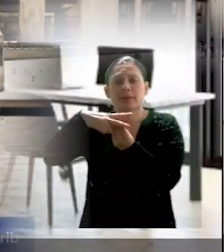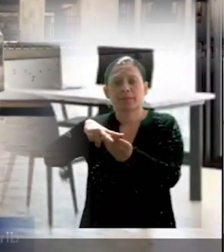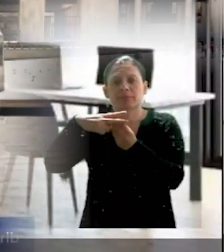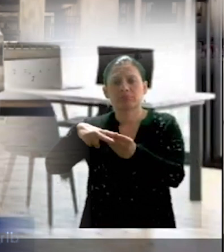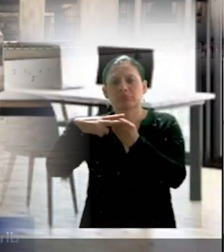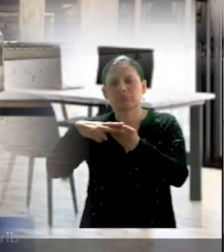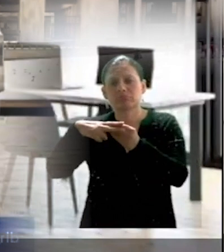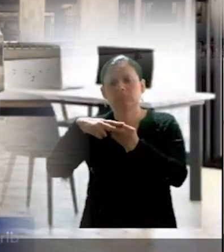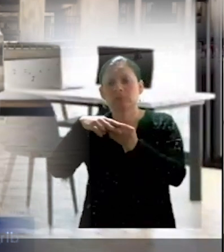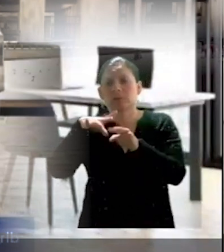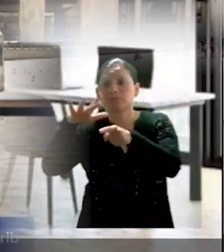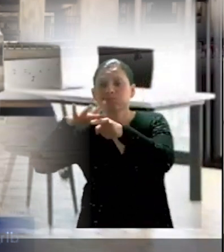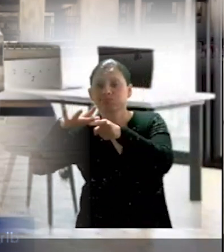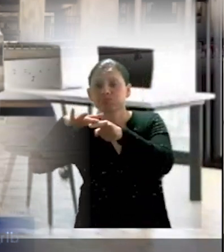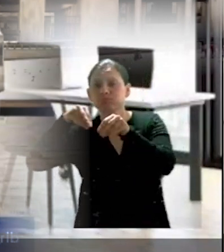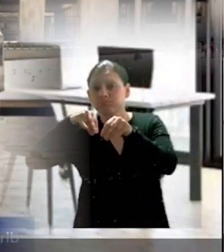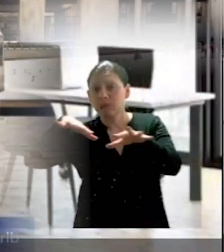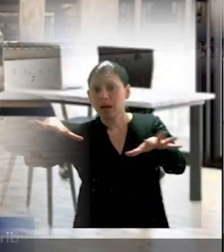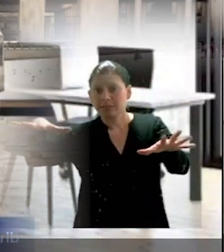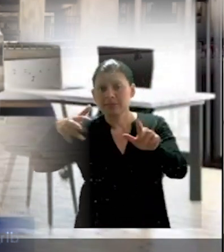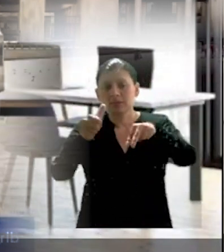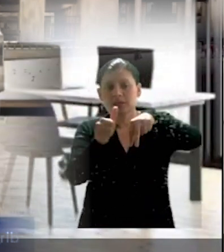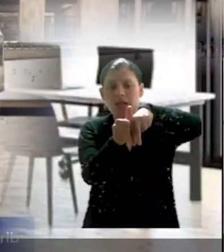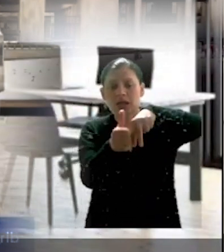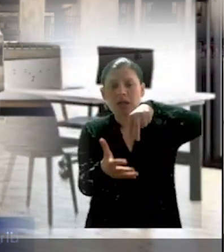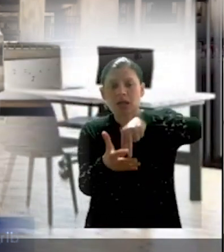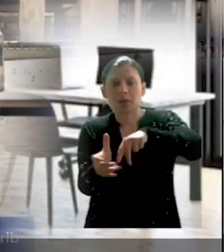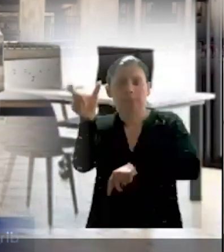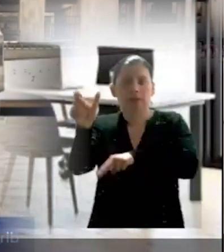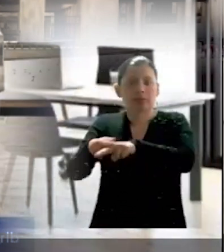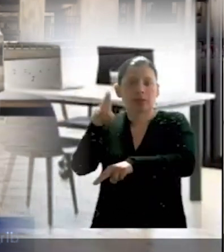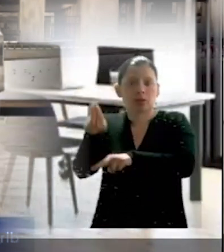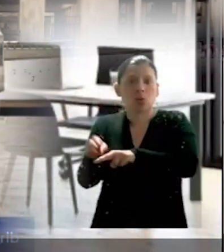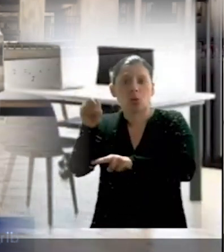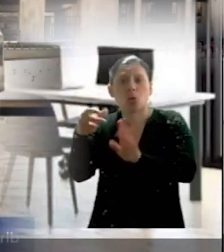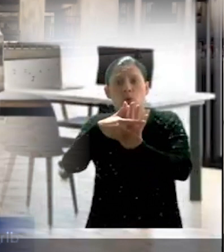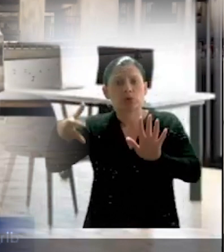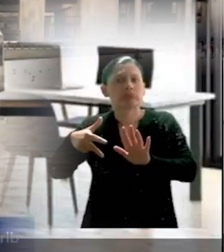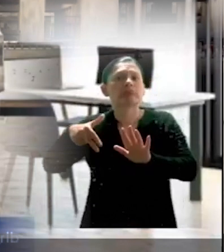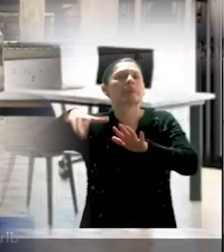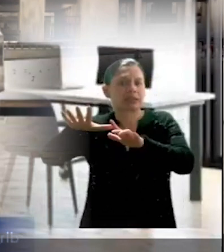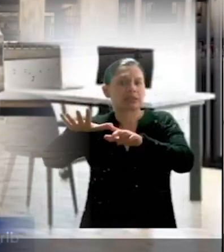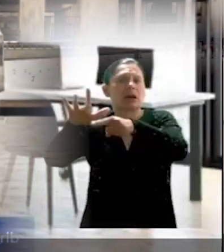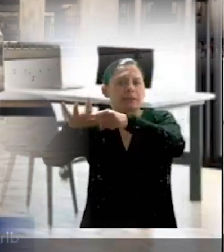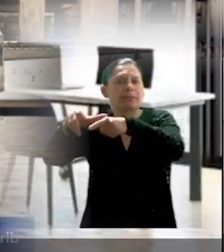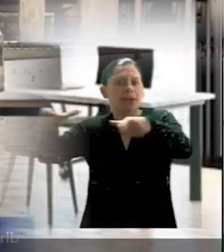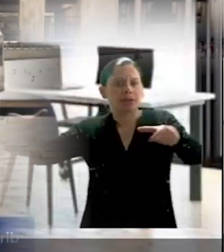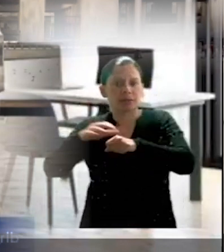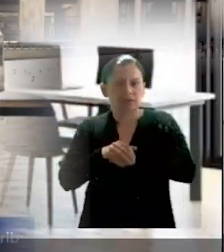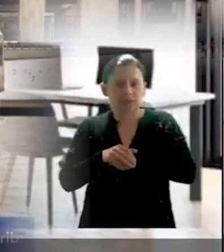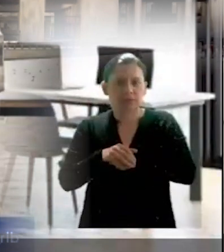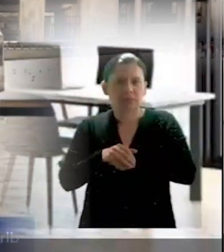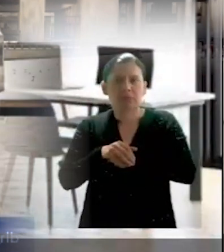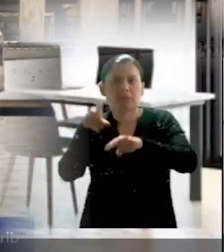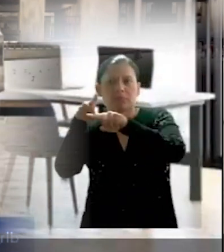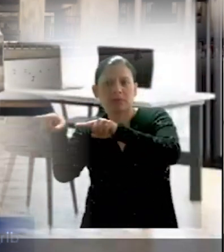de tutela más allá del efecto natural y constitucional que establece el 86, que es el efecto inter partes, y lo